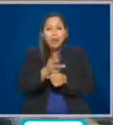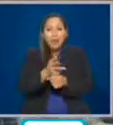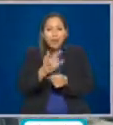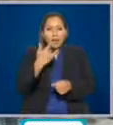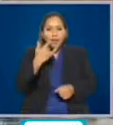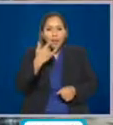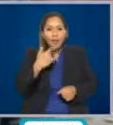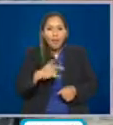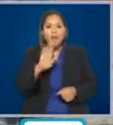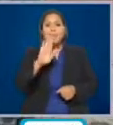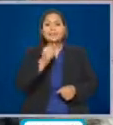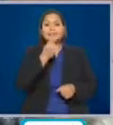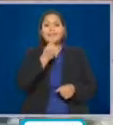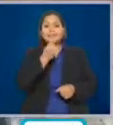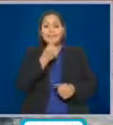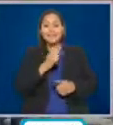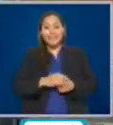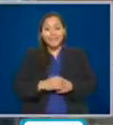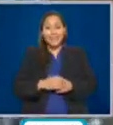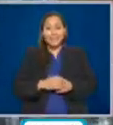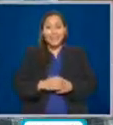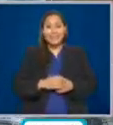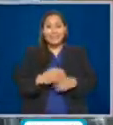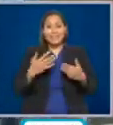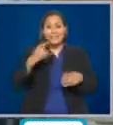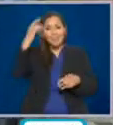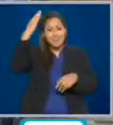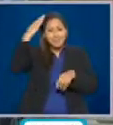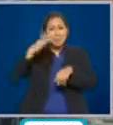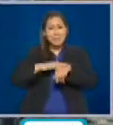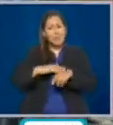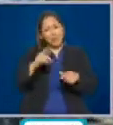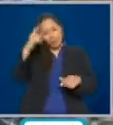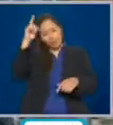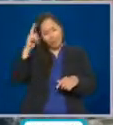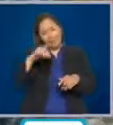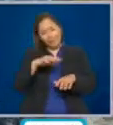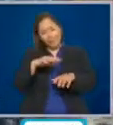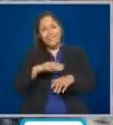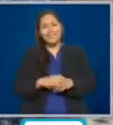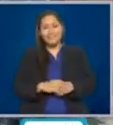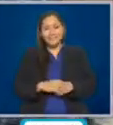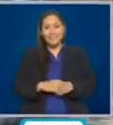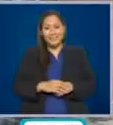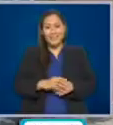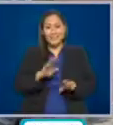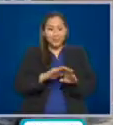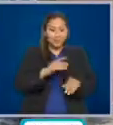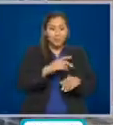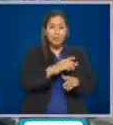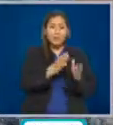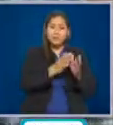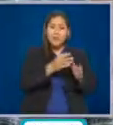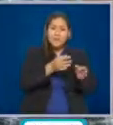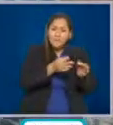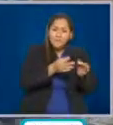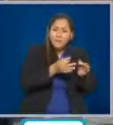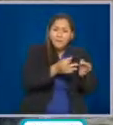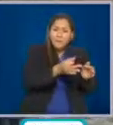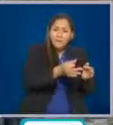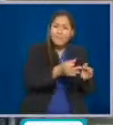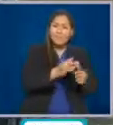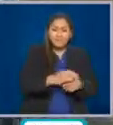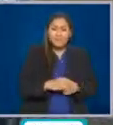niño. Tenemos que darles pelón de hospicio. La mejor prueba de la calidad que tenemos aquí en esta humilde casa del señor Félix